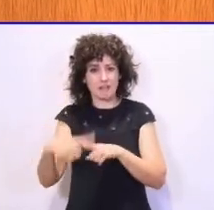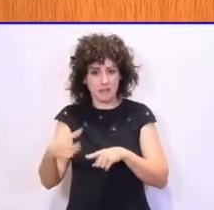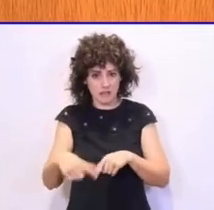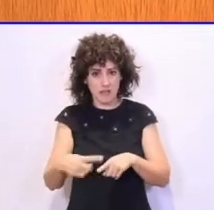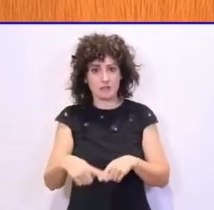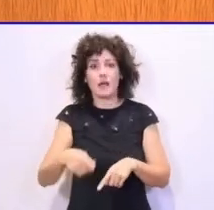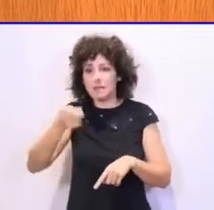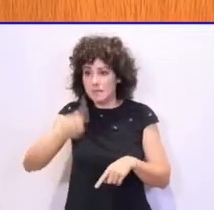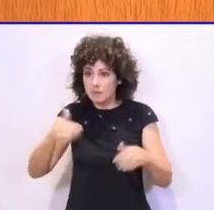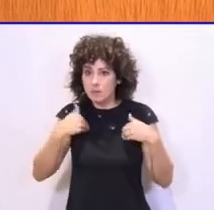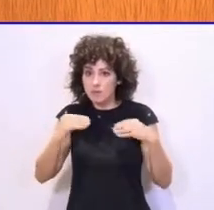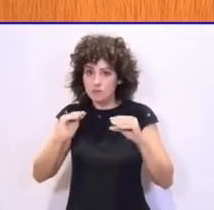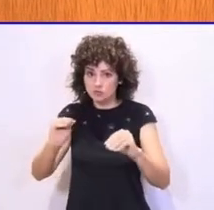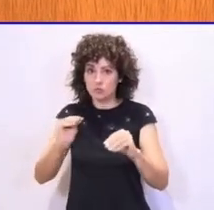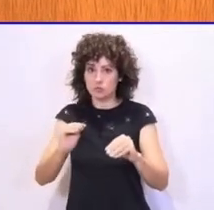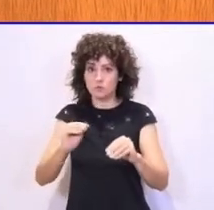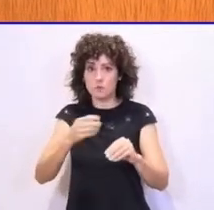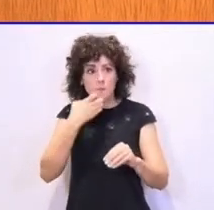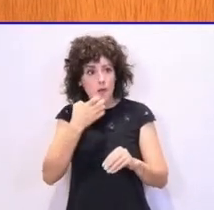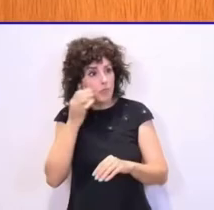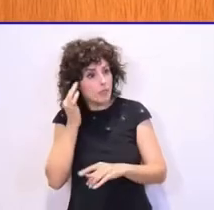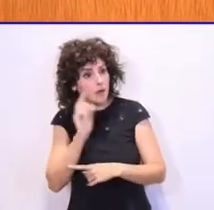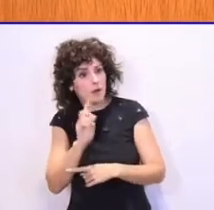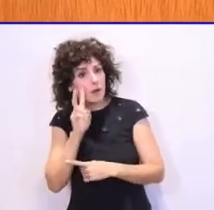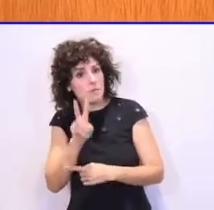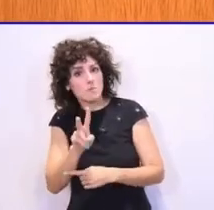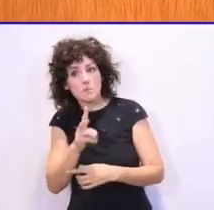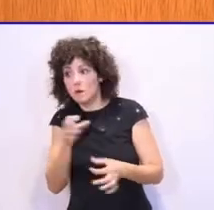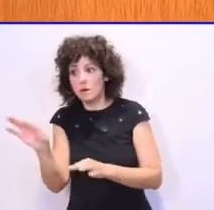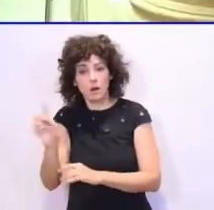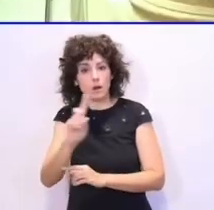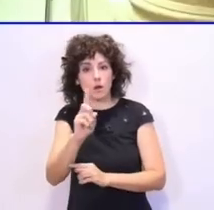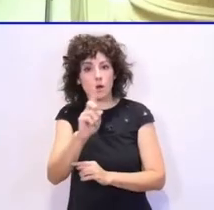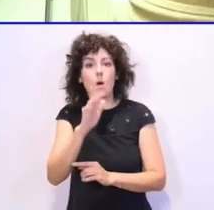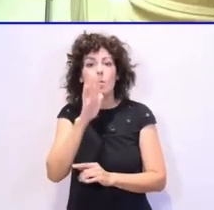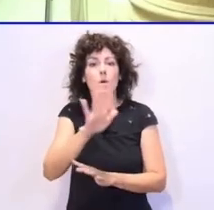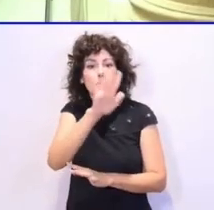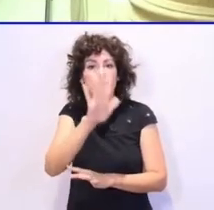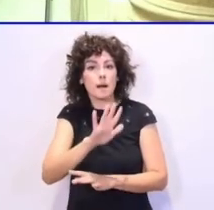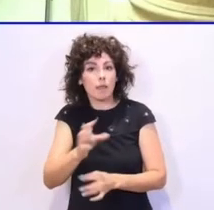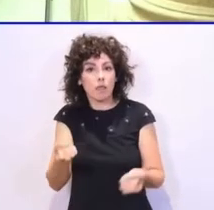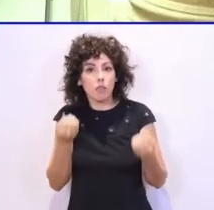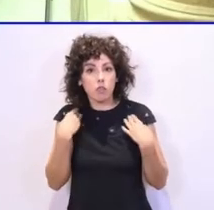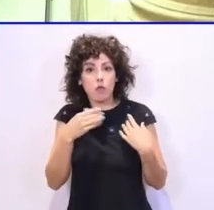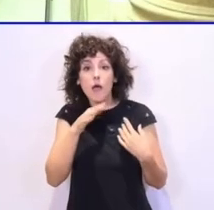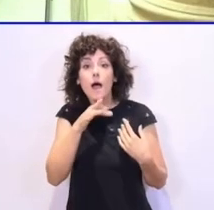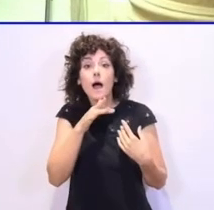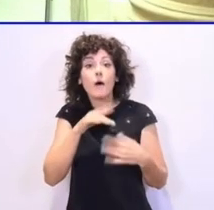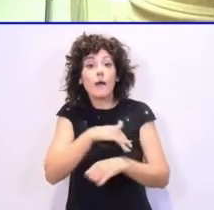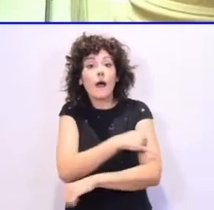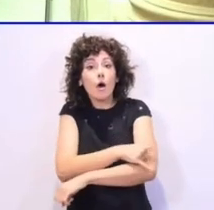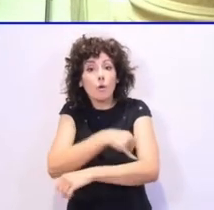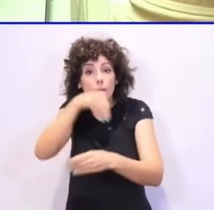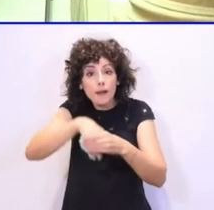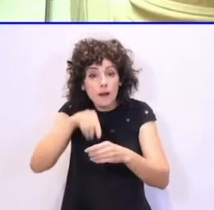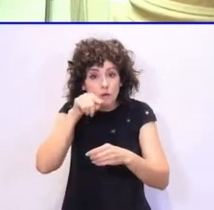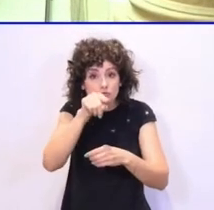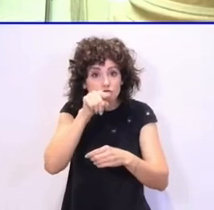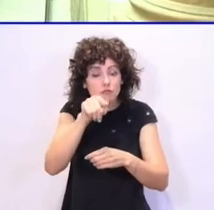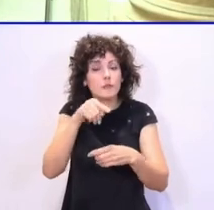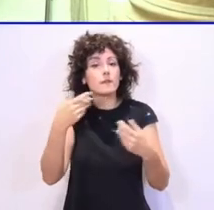le compete a usted y no señora Manzano no miro a ese lado porque aunque parece que no se han enterado ahora gobiernan ustedes por lo